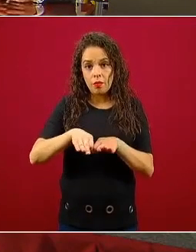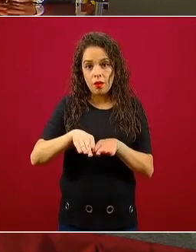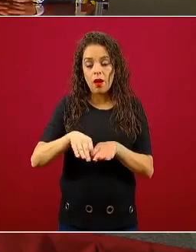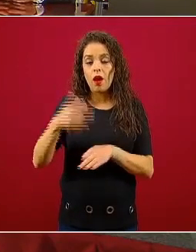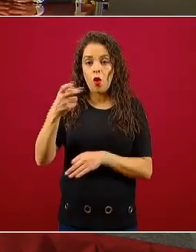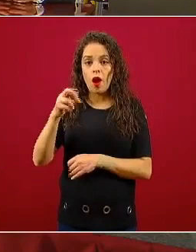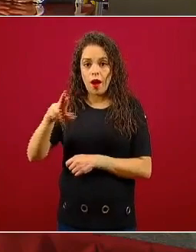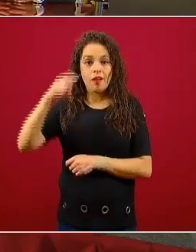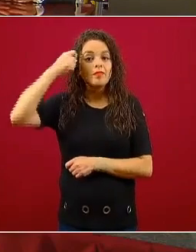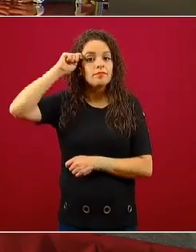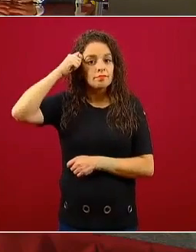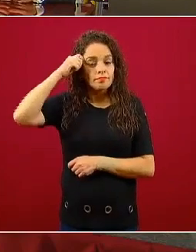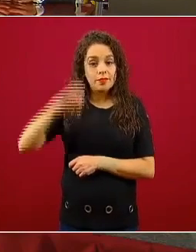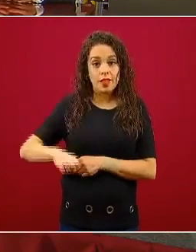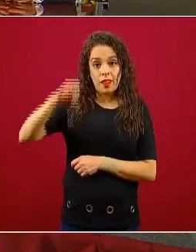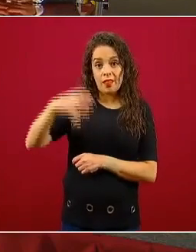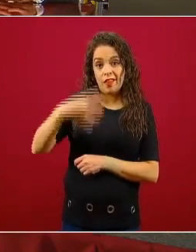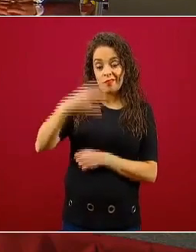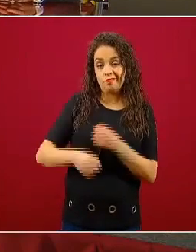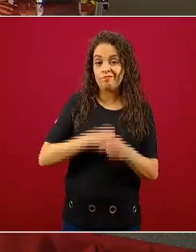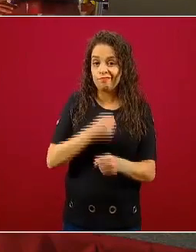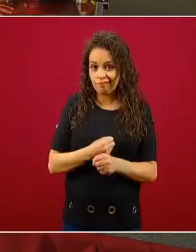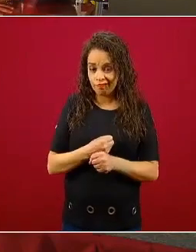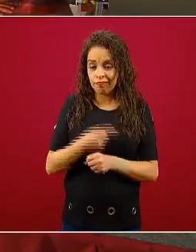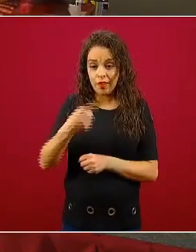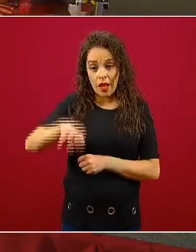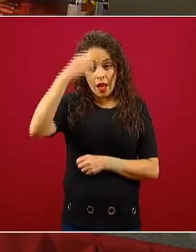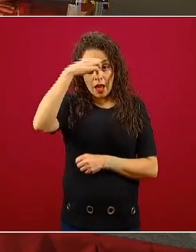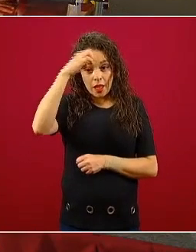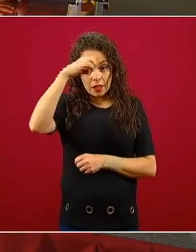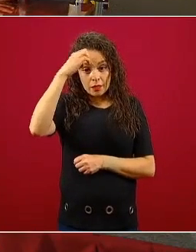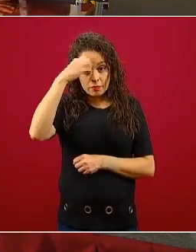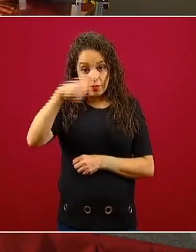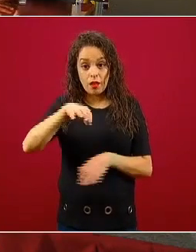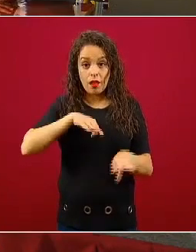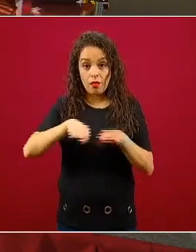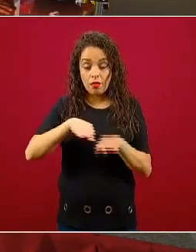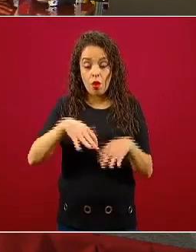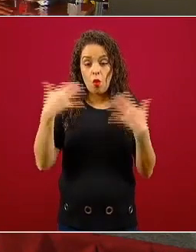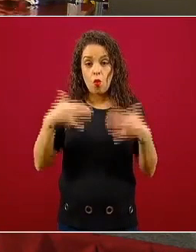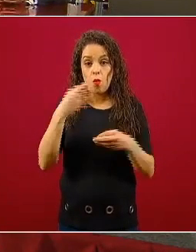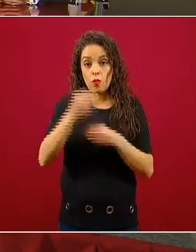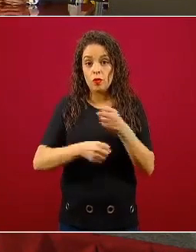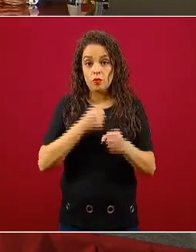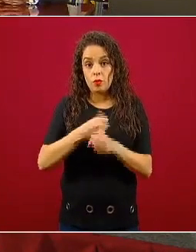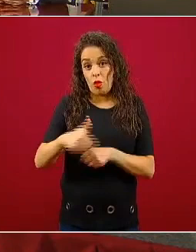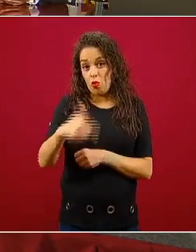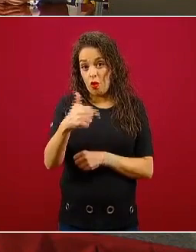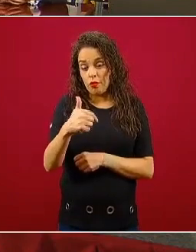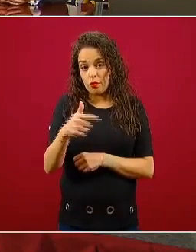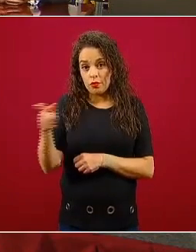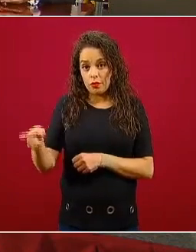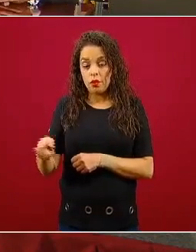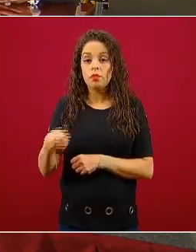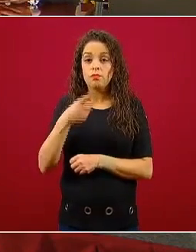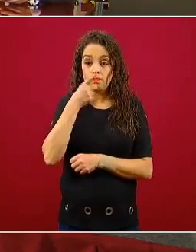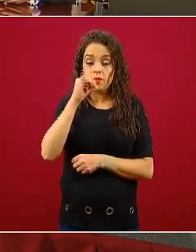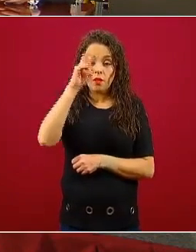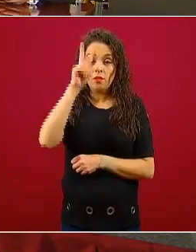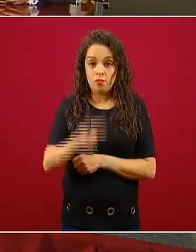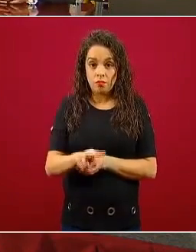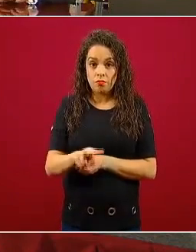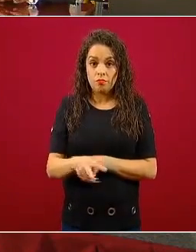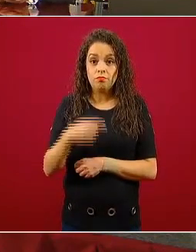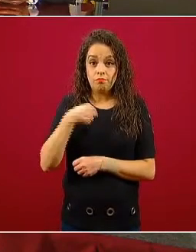14 años. Tiene una experiencia de trabajo de 22 años como trabajadora del hogar y, como asegura ella misma, caminamos para que